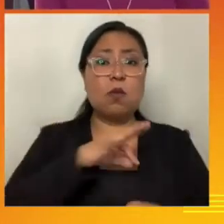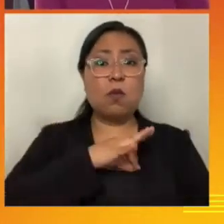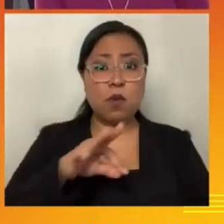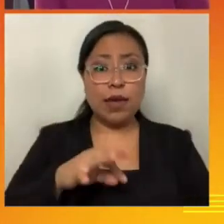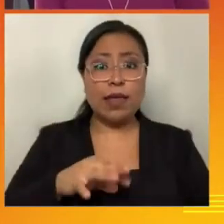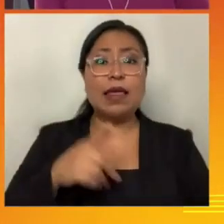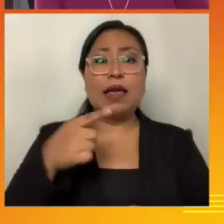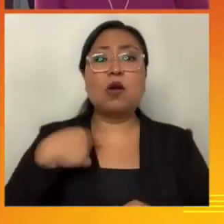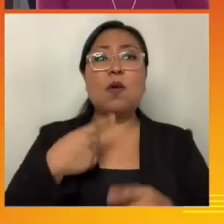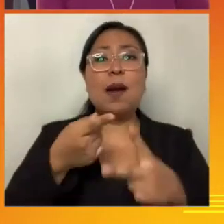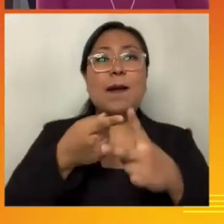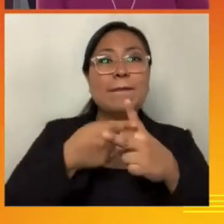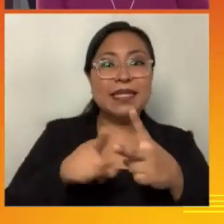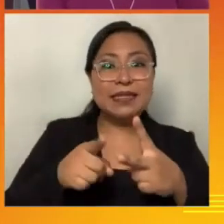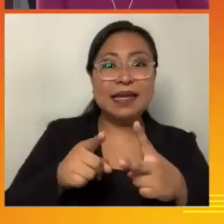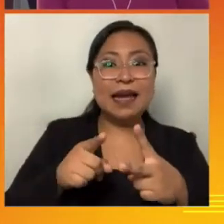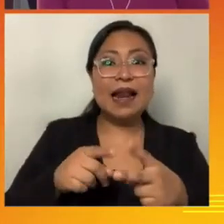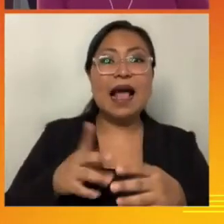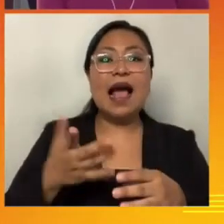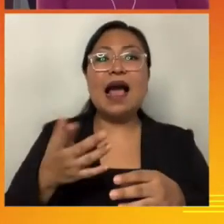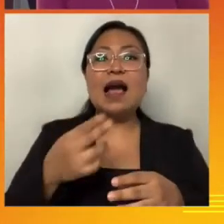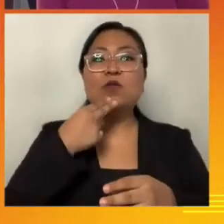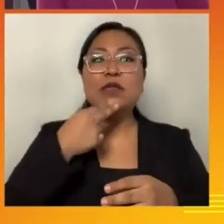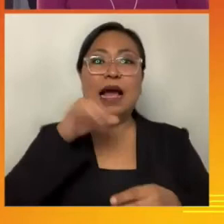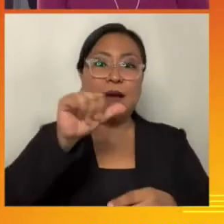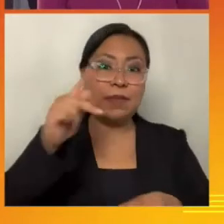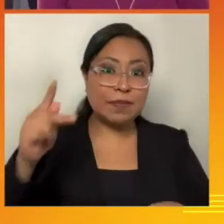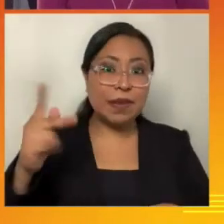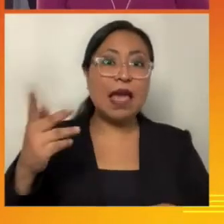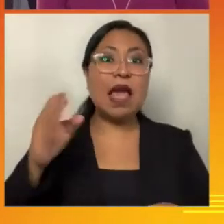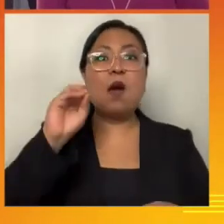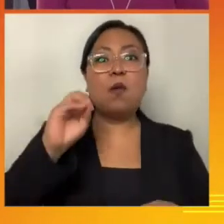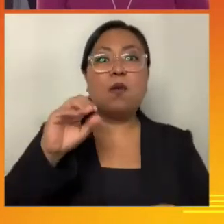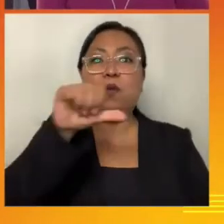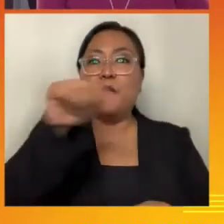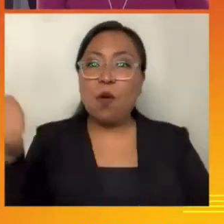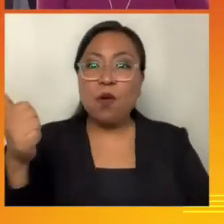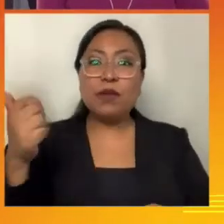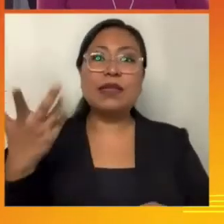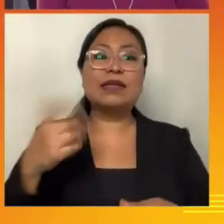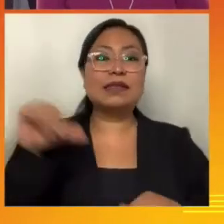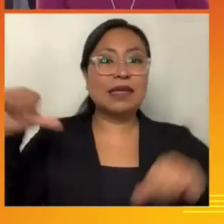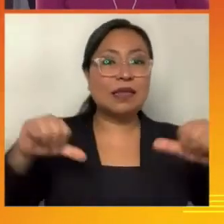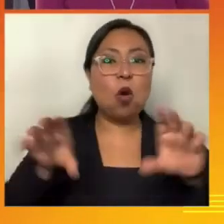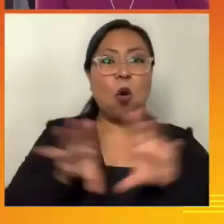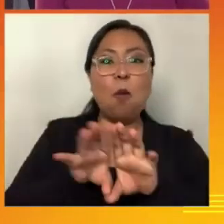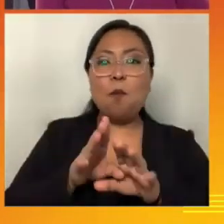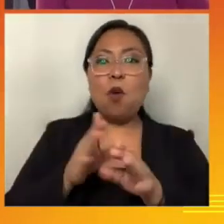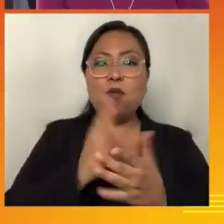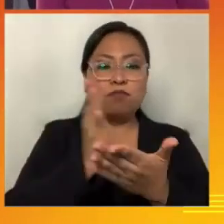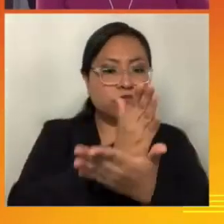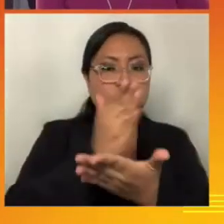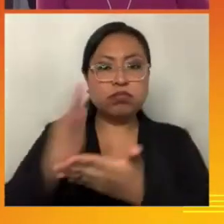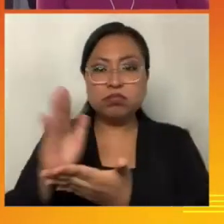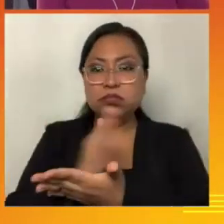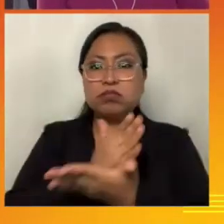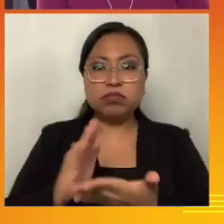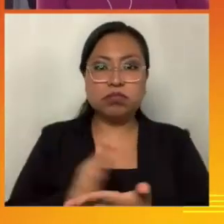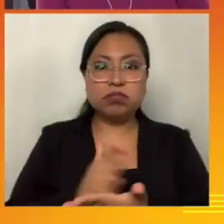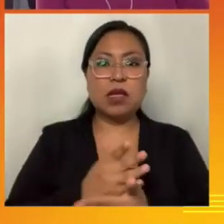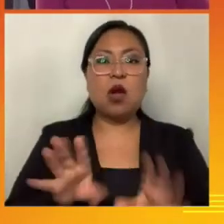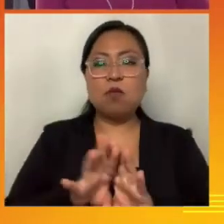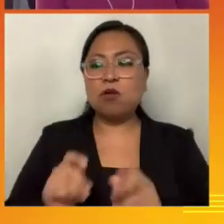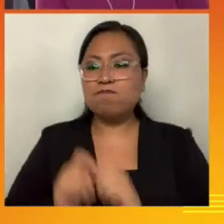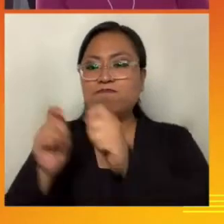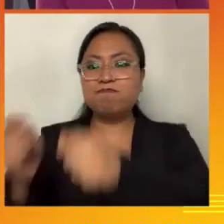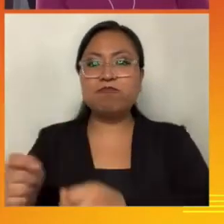vez automatizarse, o podrían tal vez repartirse de mejor manera, o podrían tal vez priorizarse. Pero bueno, es algo que, como